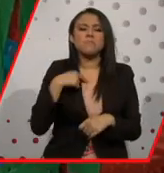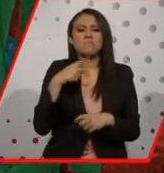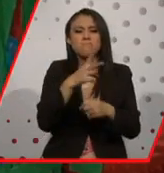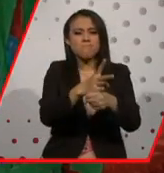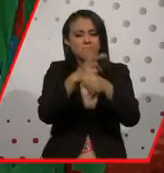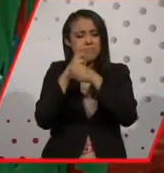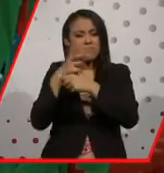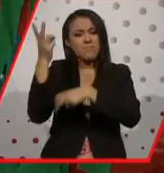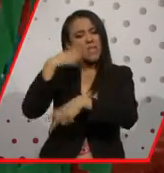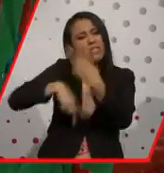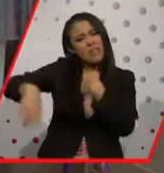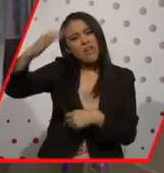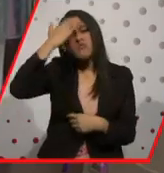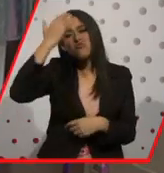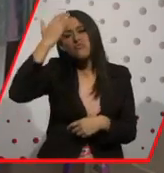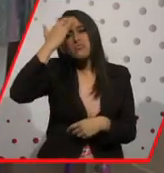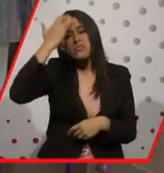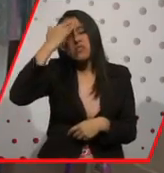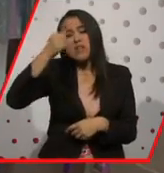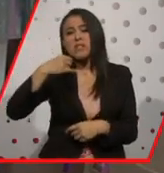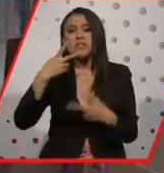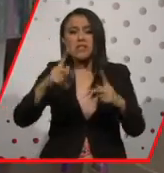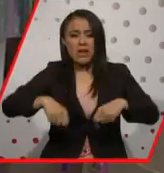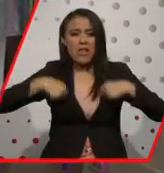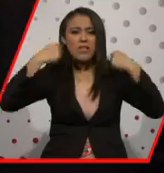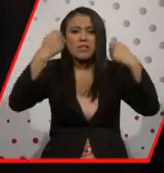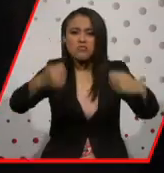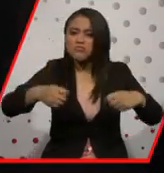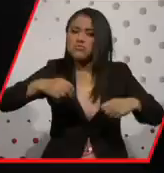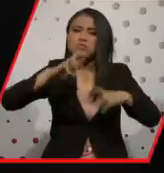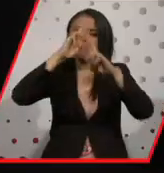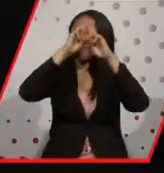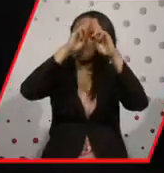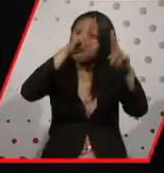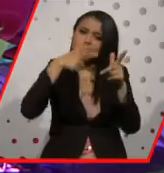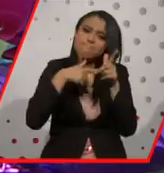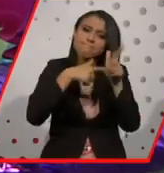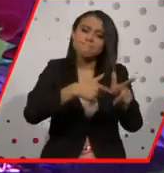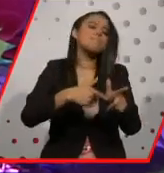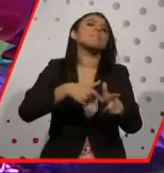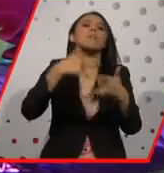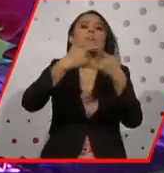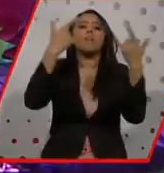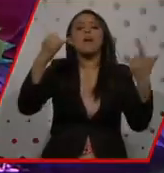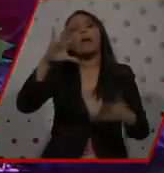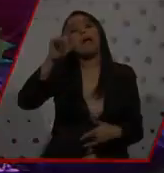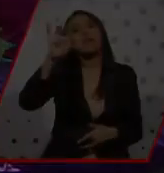vengan a Acolman, rescaten sus tradiciones. Hecho en México, Carla Sandoval.